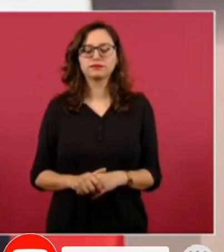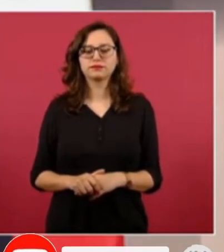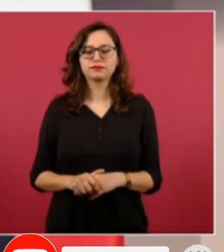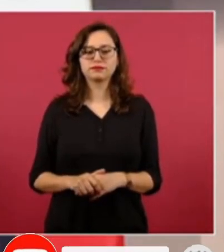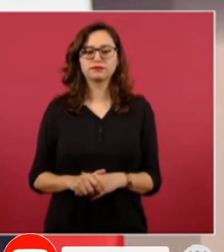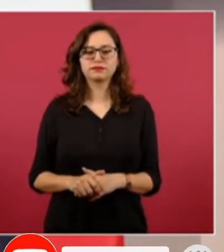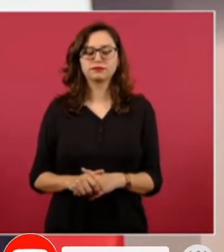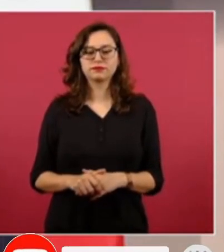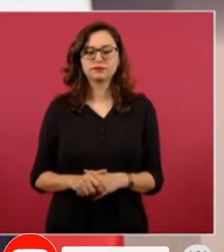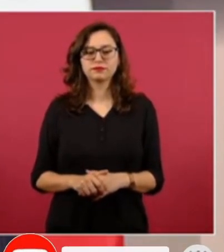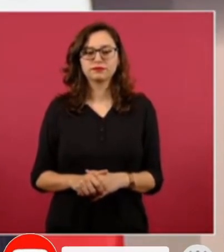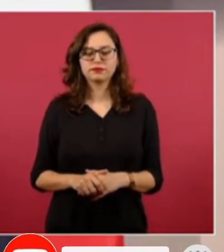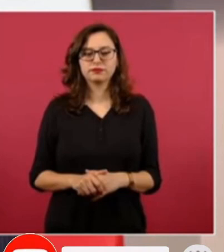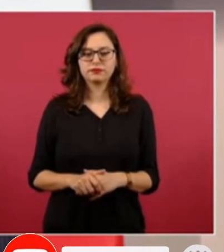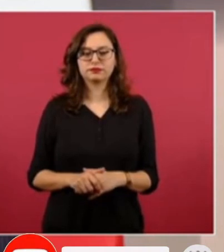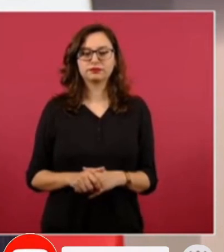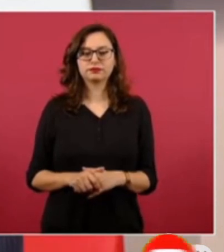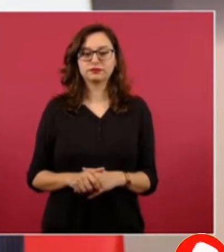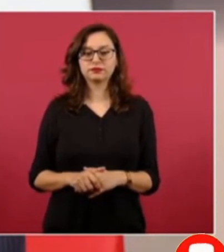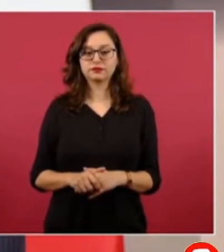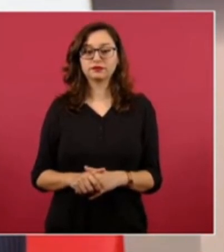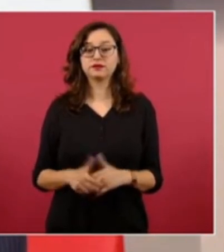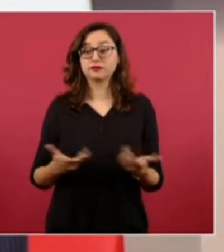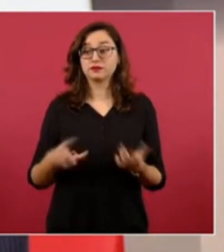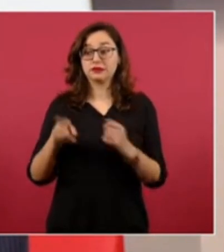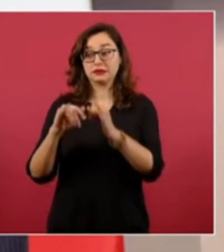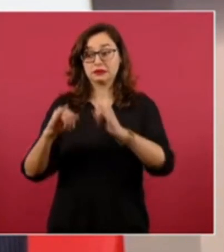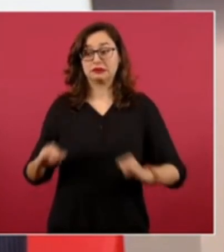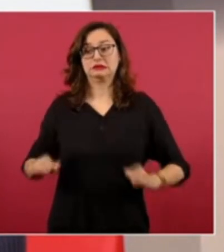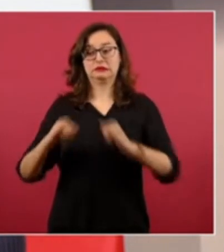muy importante esta institución